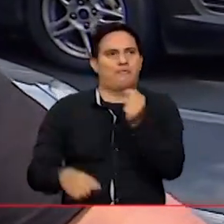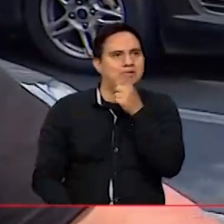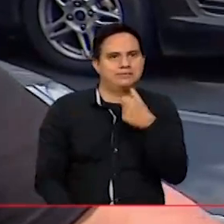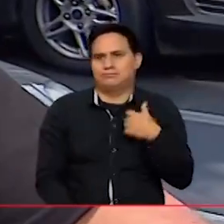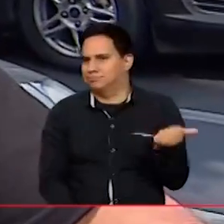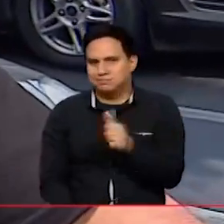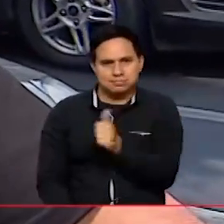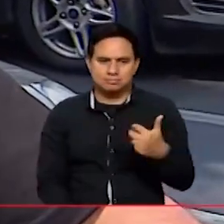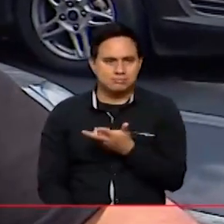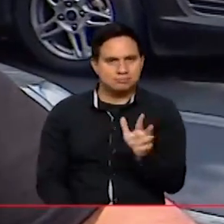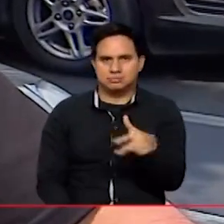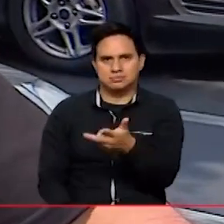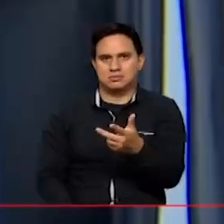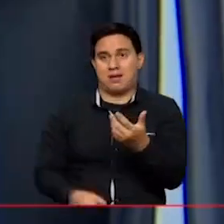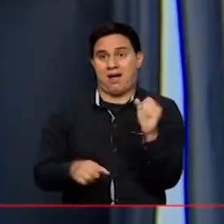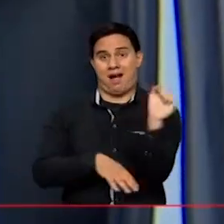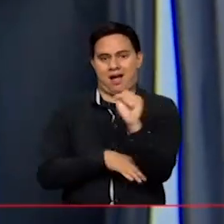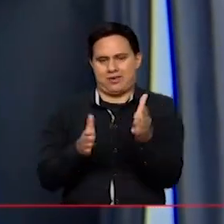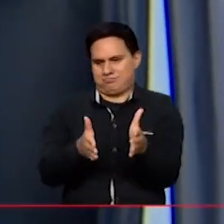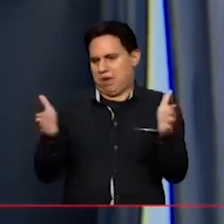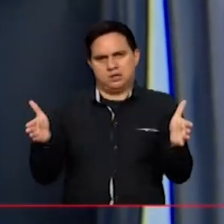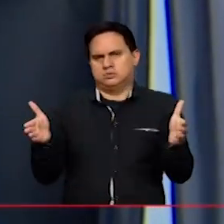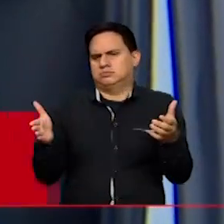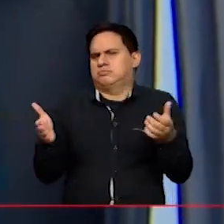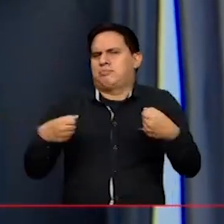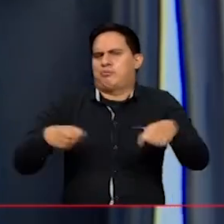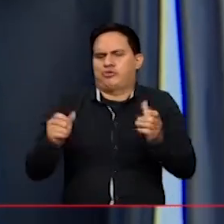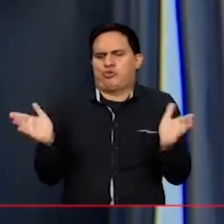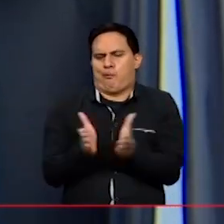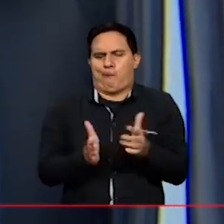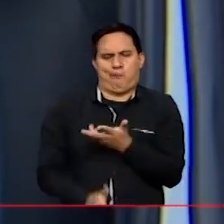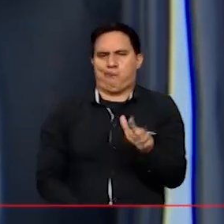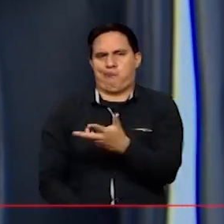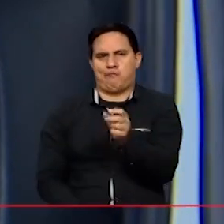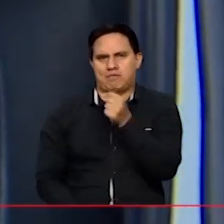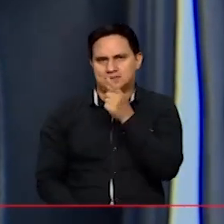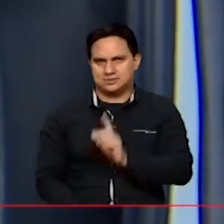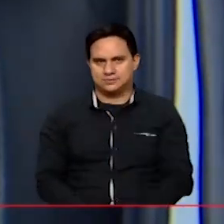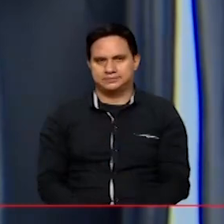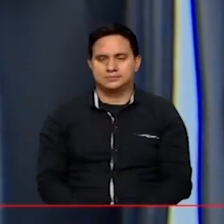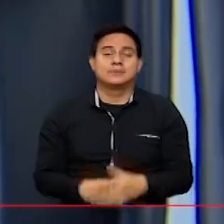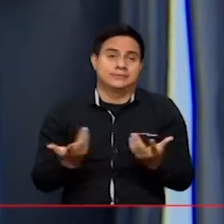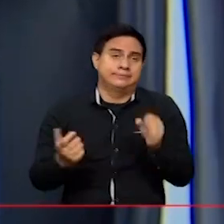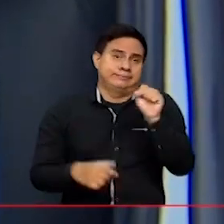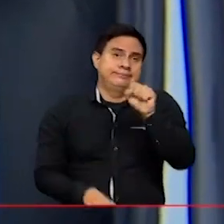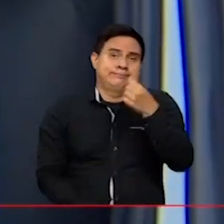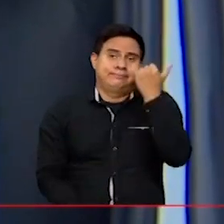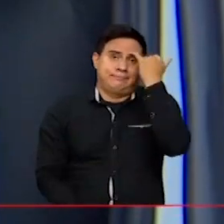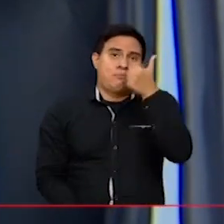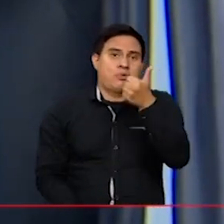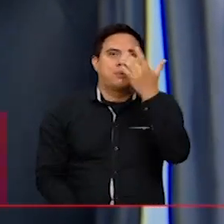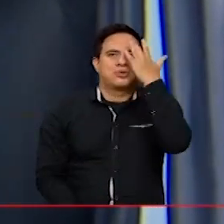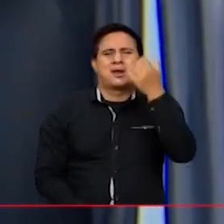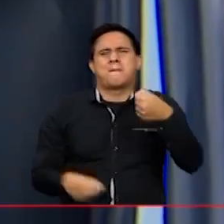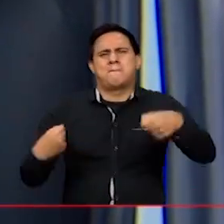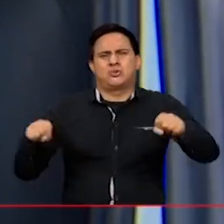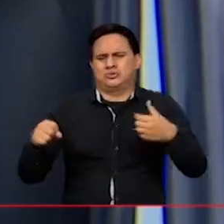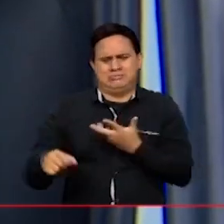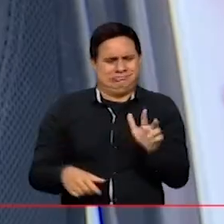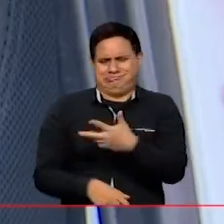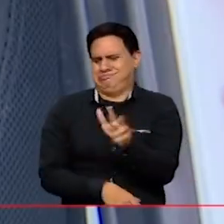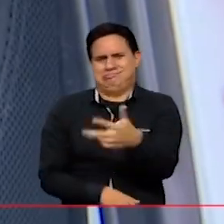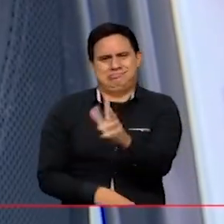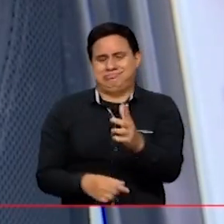no ocupa tanto espacio como un carro. Será buena idea, porque es que hay mucha moto y las motos siempre se meten por todos los lados y mucha